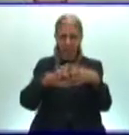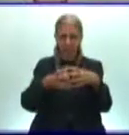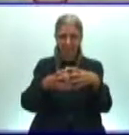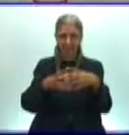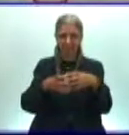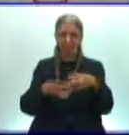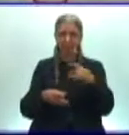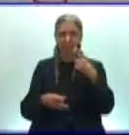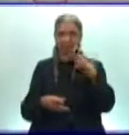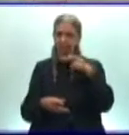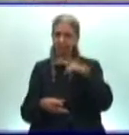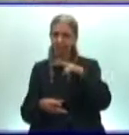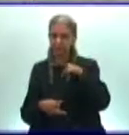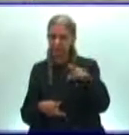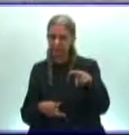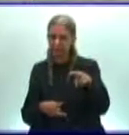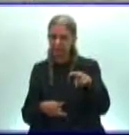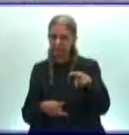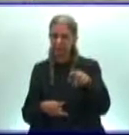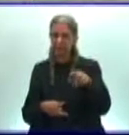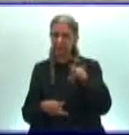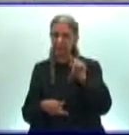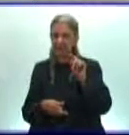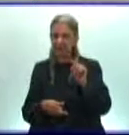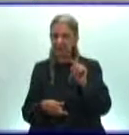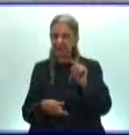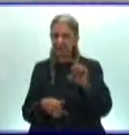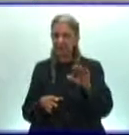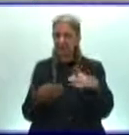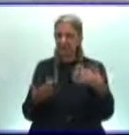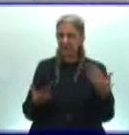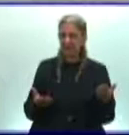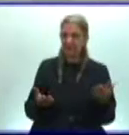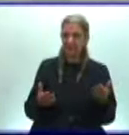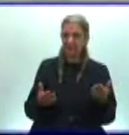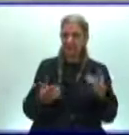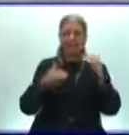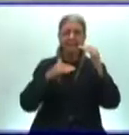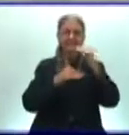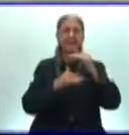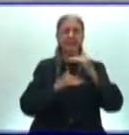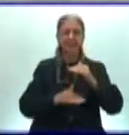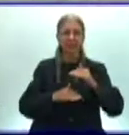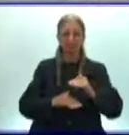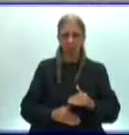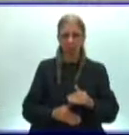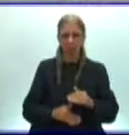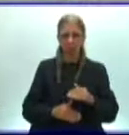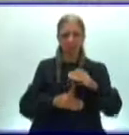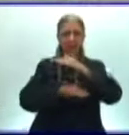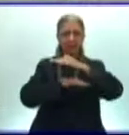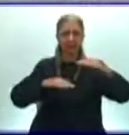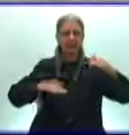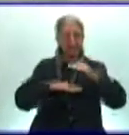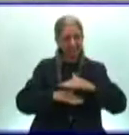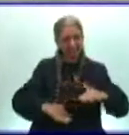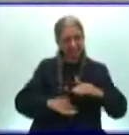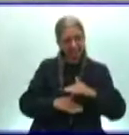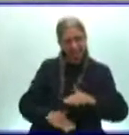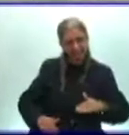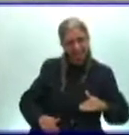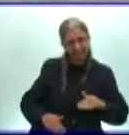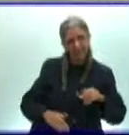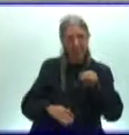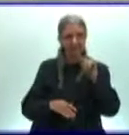Y observen que les muestro a continuación los periodos, que son las hileras, que están